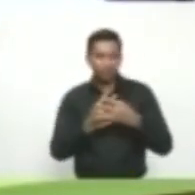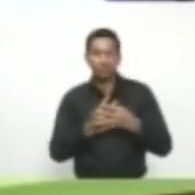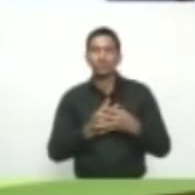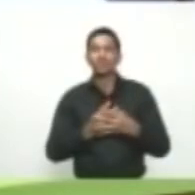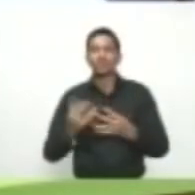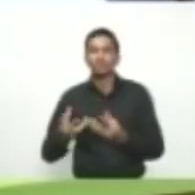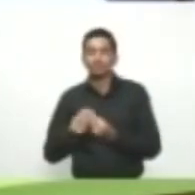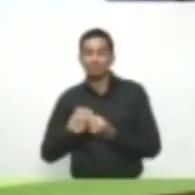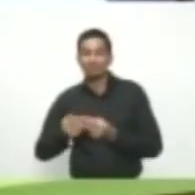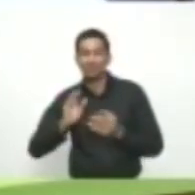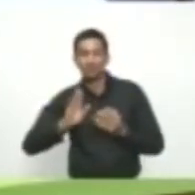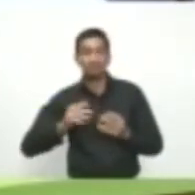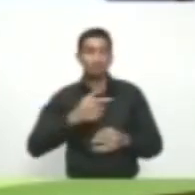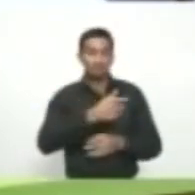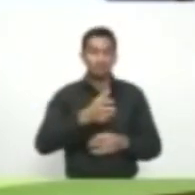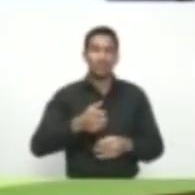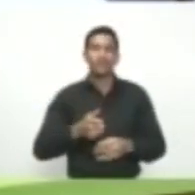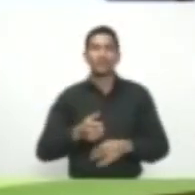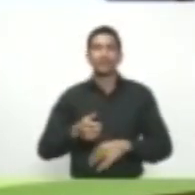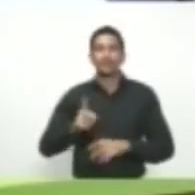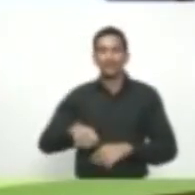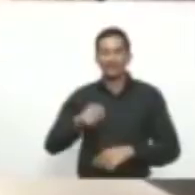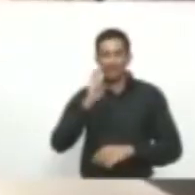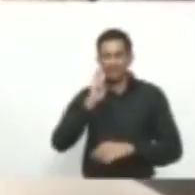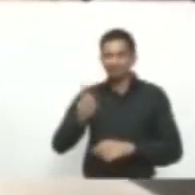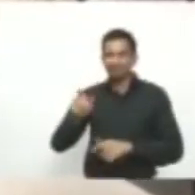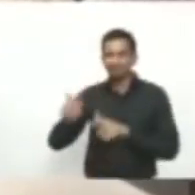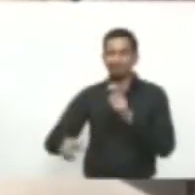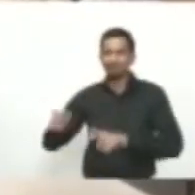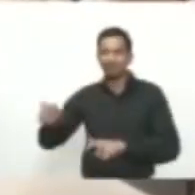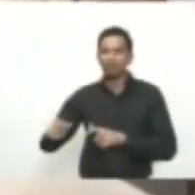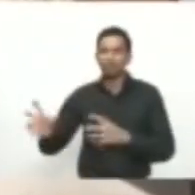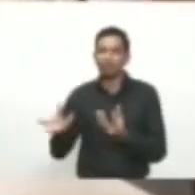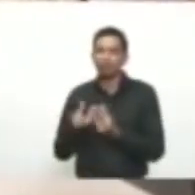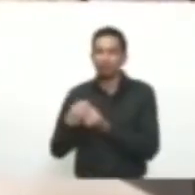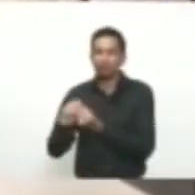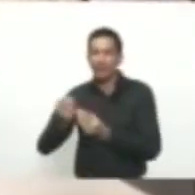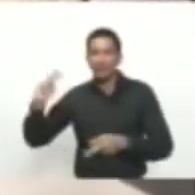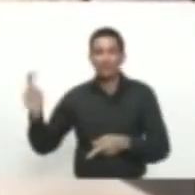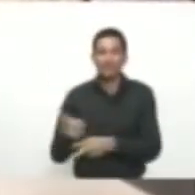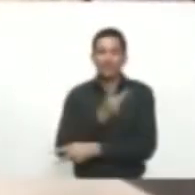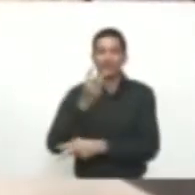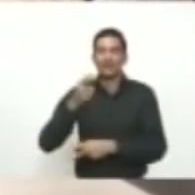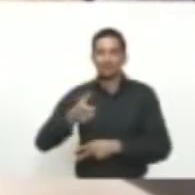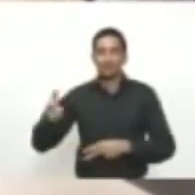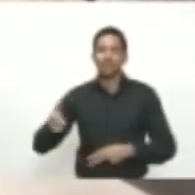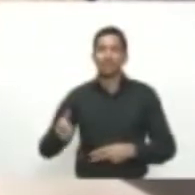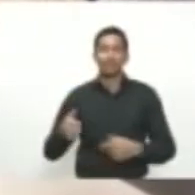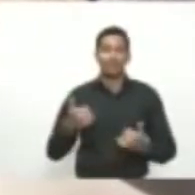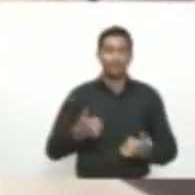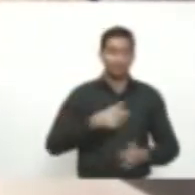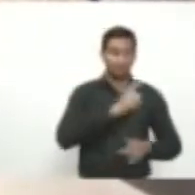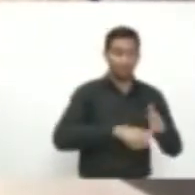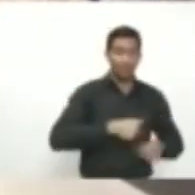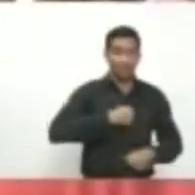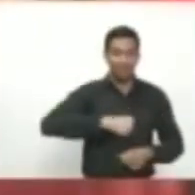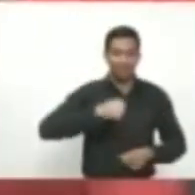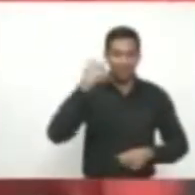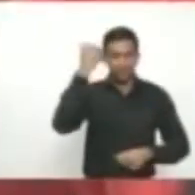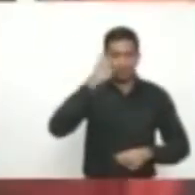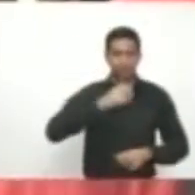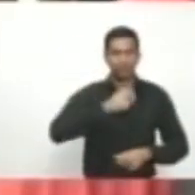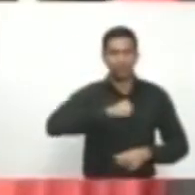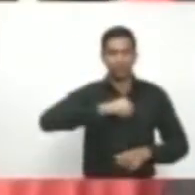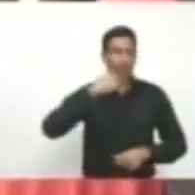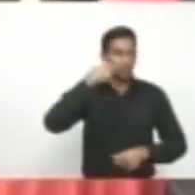criminales para poderlos atacar como tal. Para los defensores de derechos humanos en el Atlántico, el Estado se dejó ganar